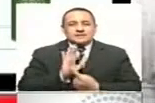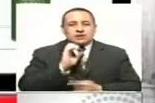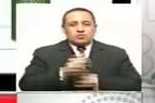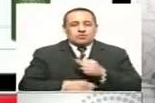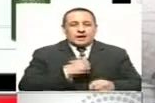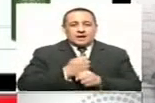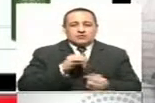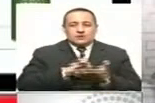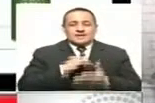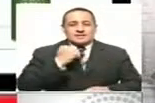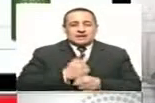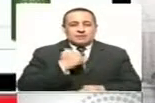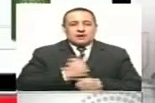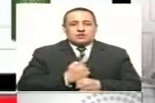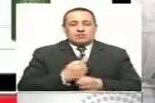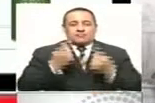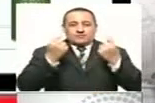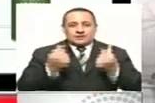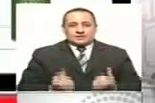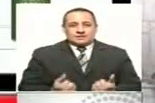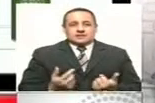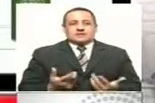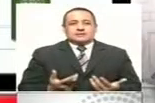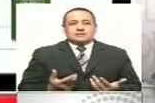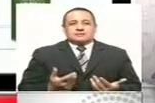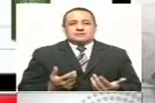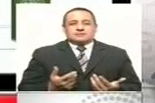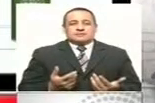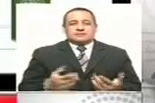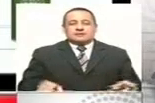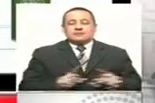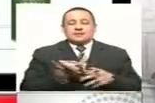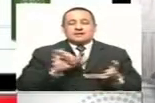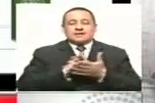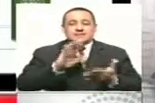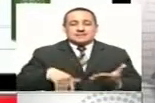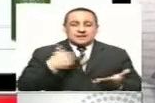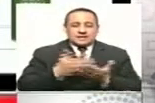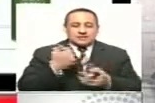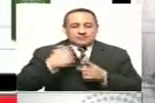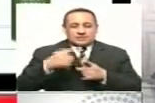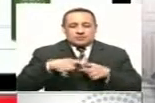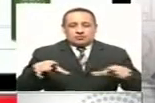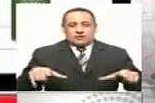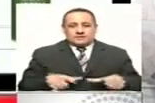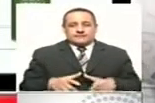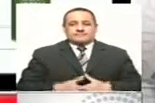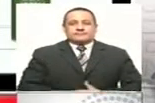donde la ejecución financiera llega a lo que habíamos esperado, ¿no?